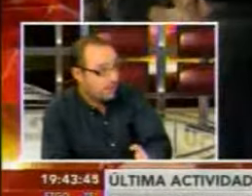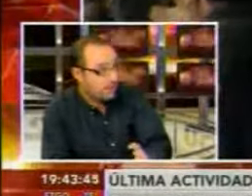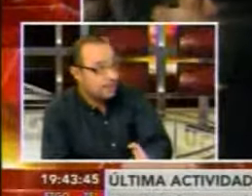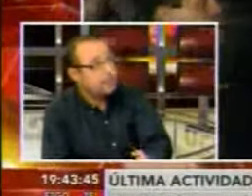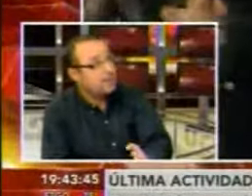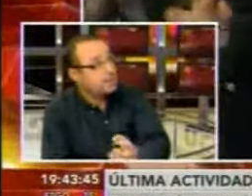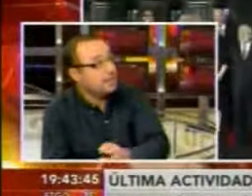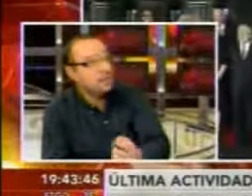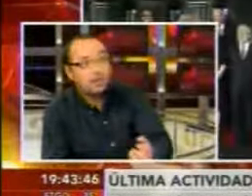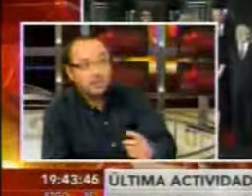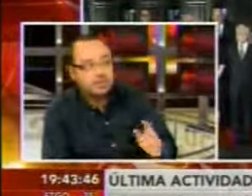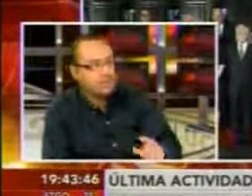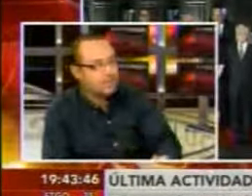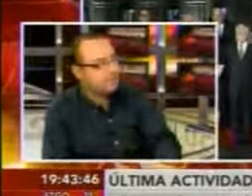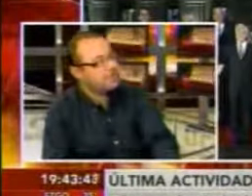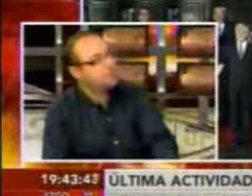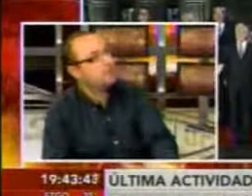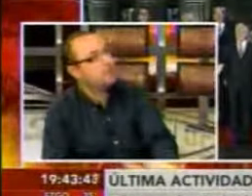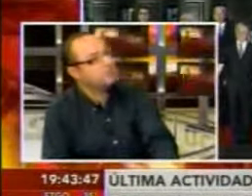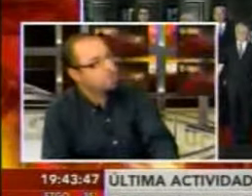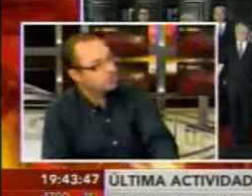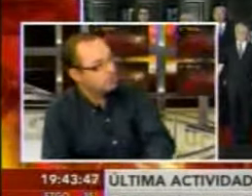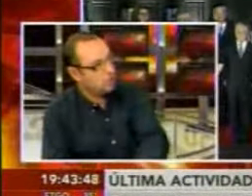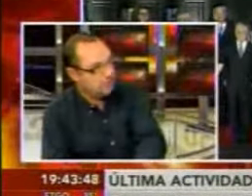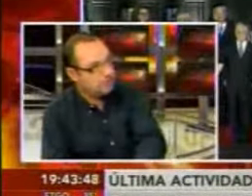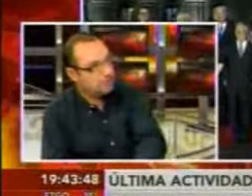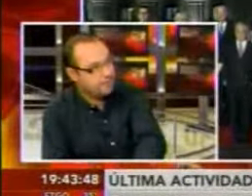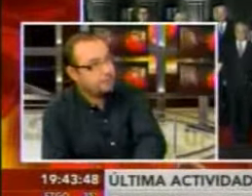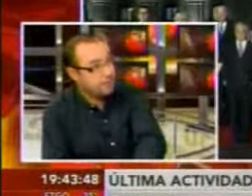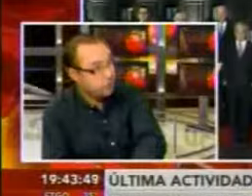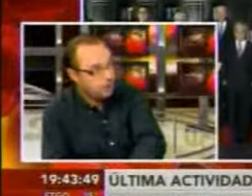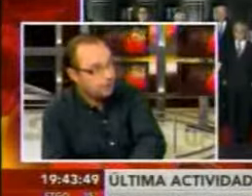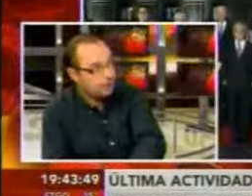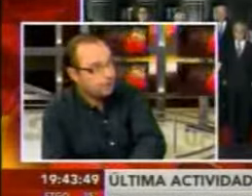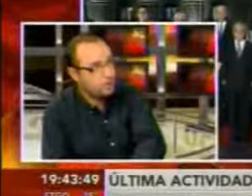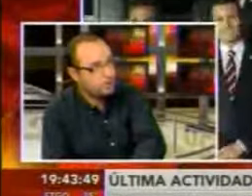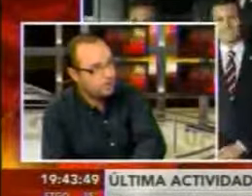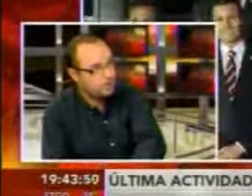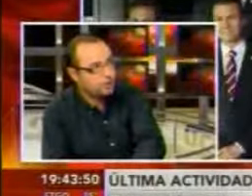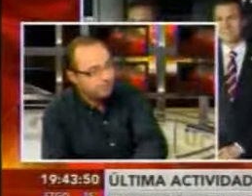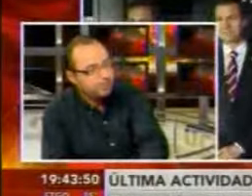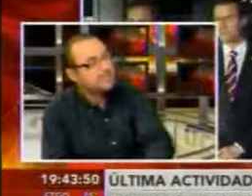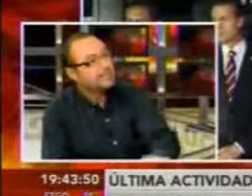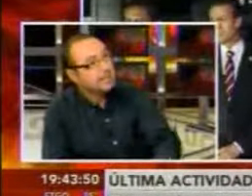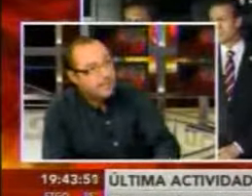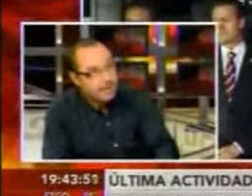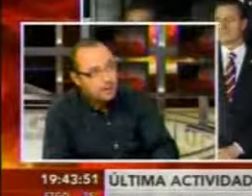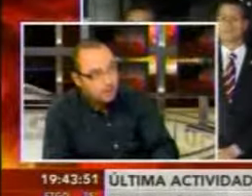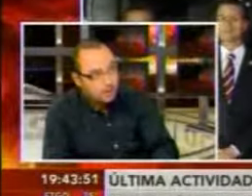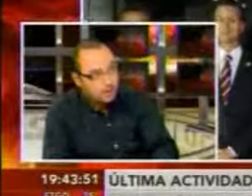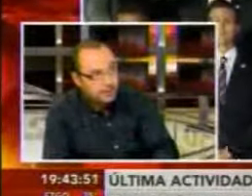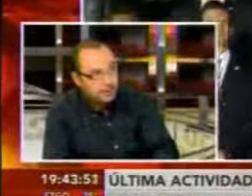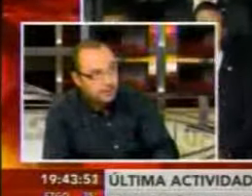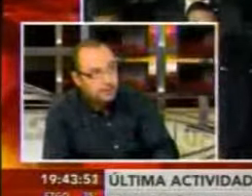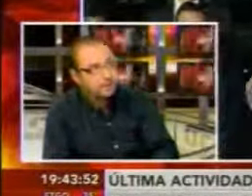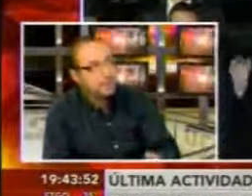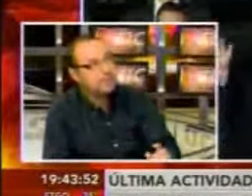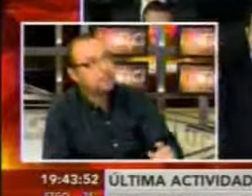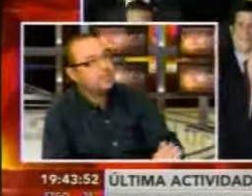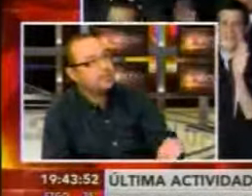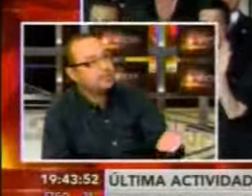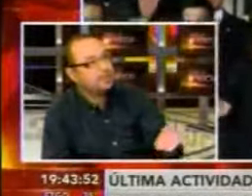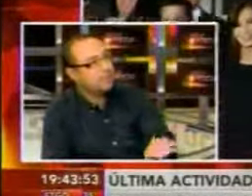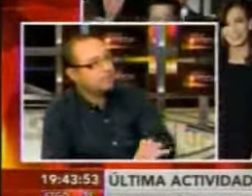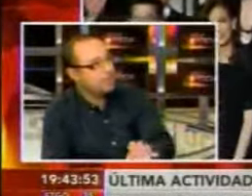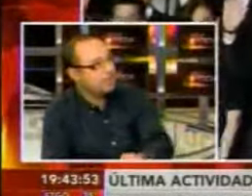refiero particularmente a la figura de Osandón. Si crea un nuevo partido político, va a tener una derecha sumamente fragmentada, lo que también podría